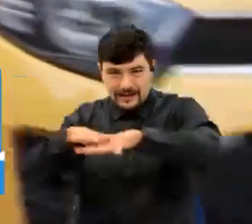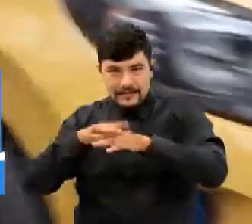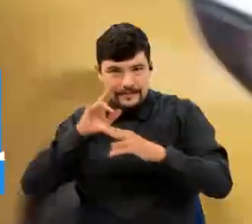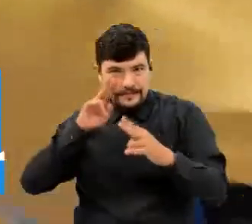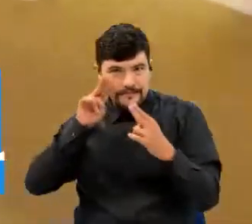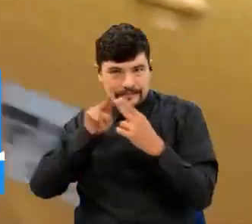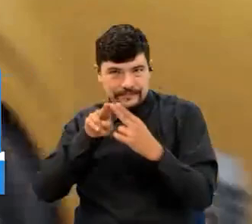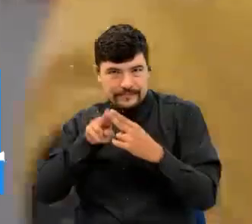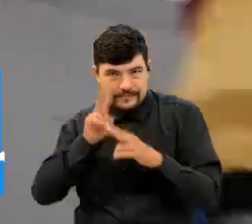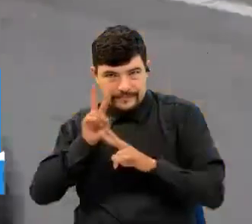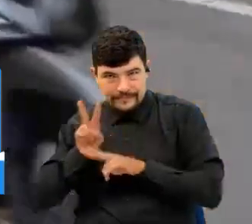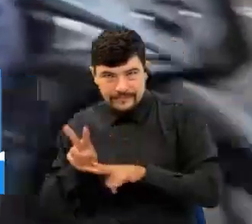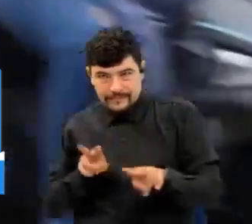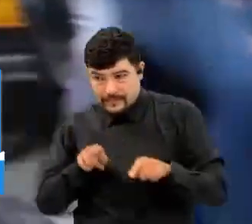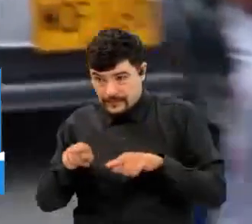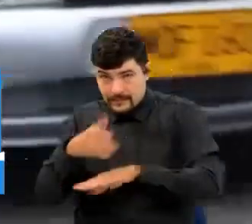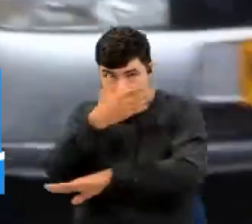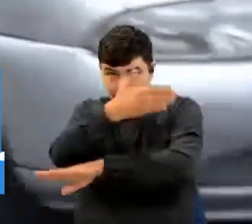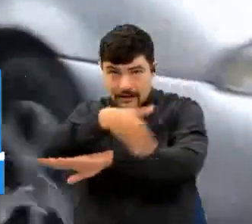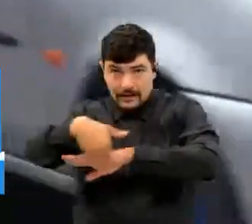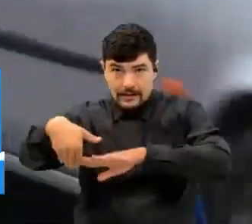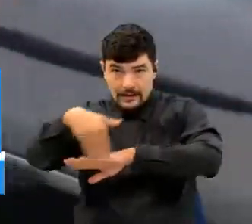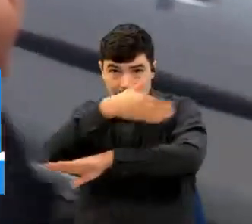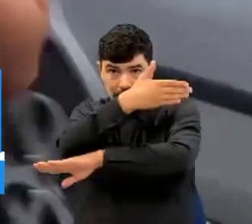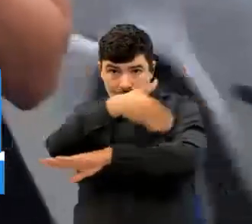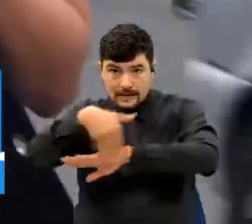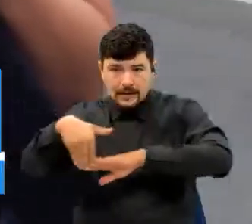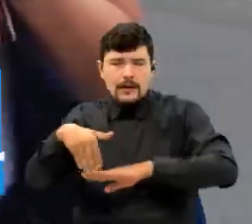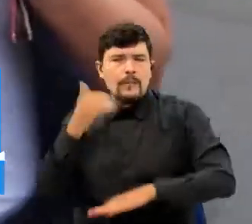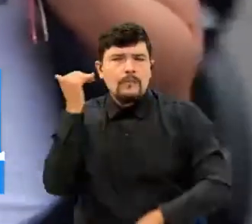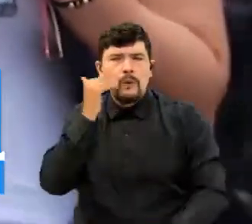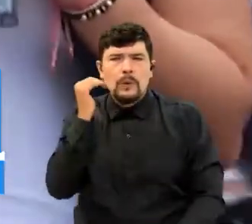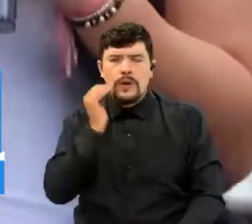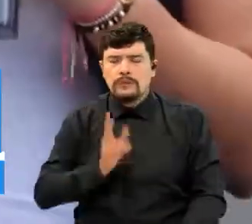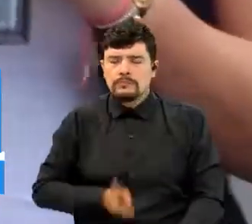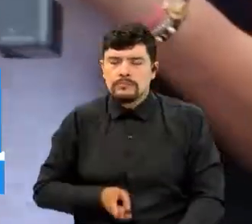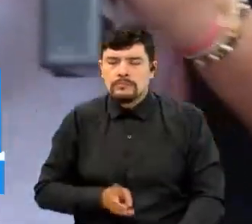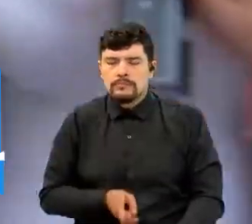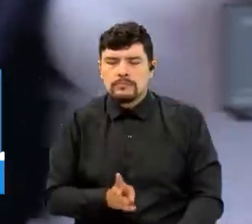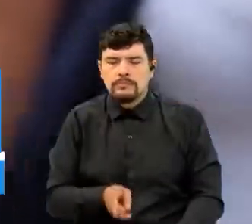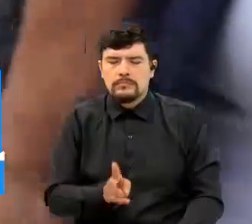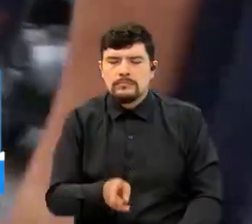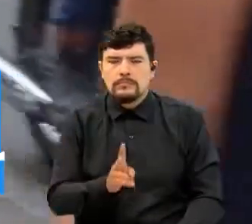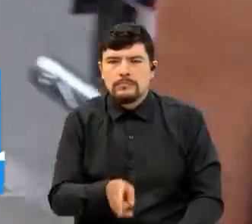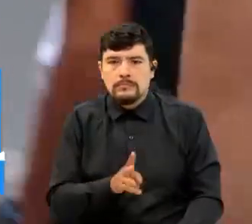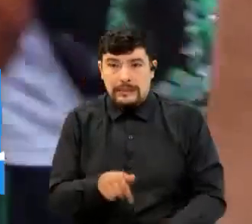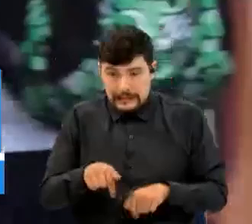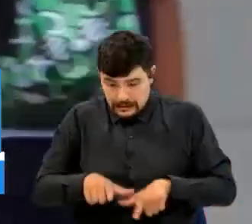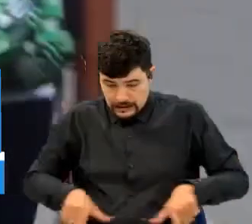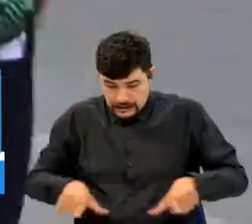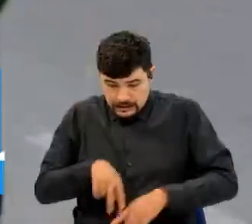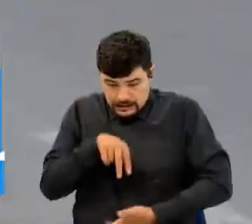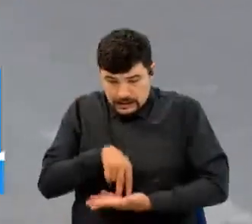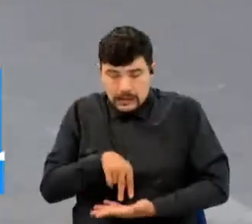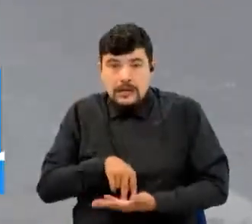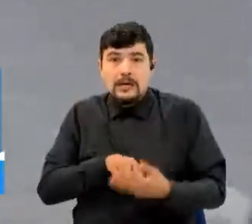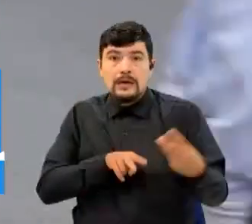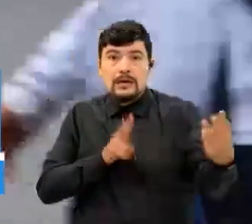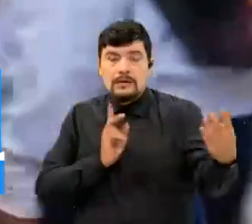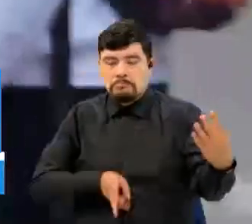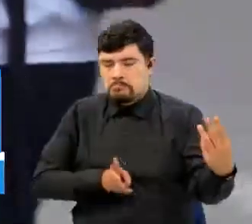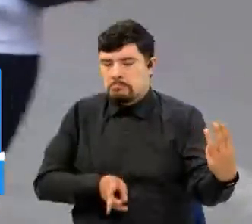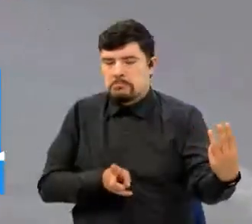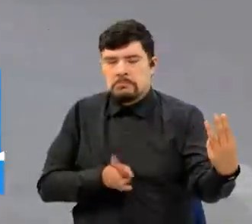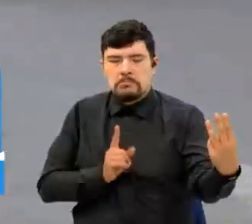porque justamente por esta calle que van a ver a mis espaldas venía esta mujer y justo en este lugar donde yo estaba parada fue interceptada por